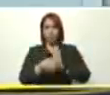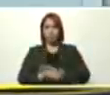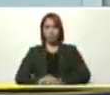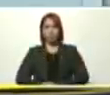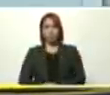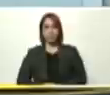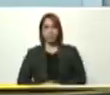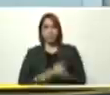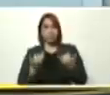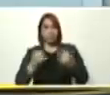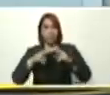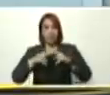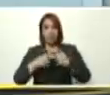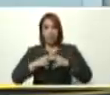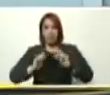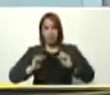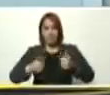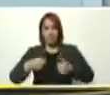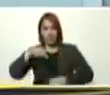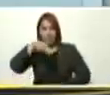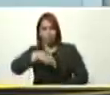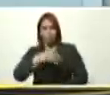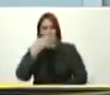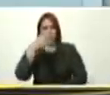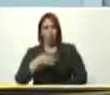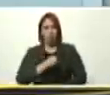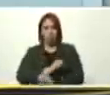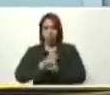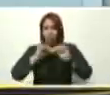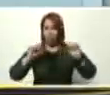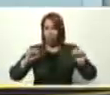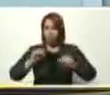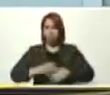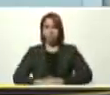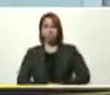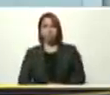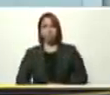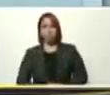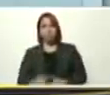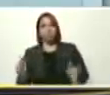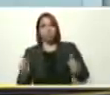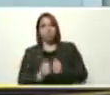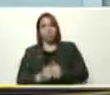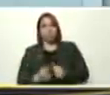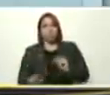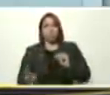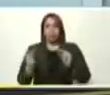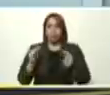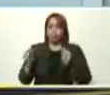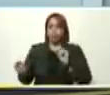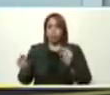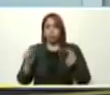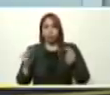En este taller que ha arrancado hoy en la tarde, temprano, con las intervenciones